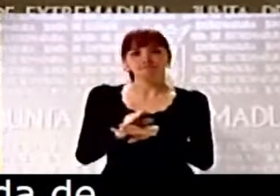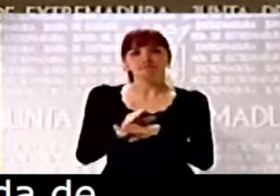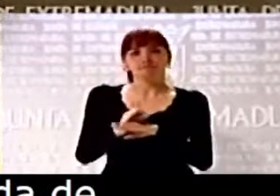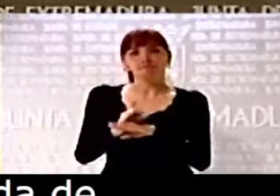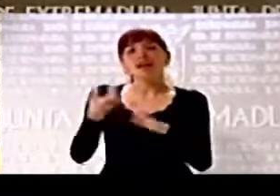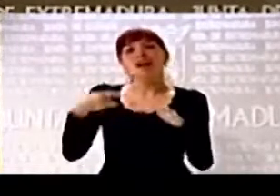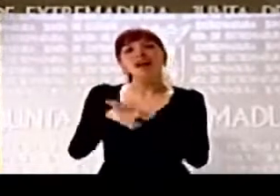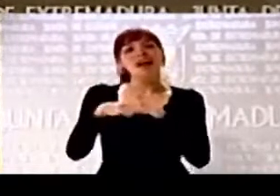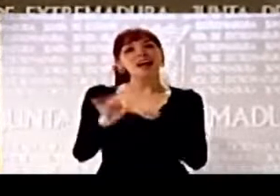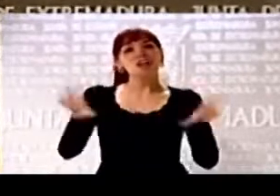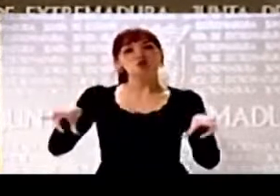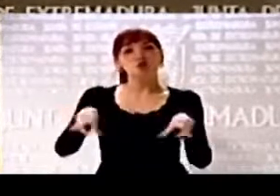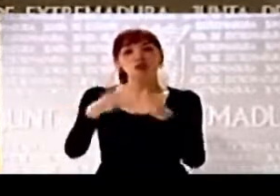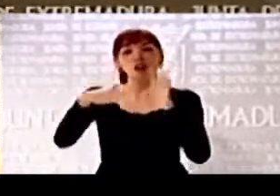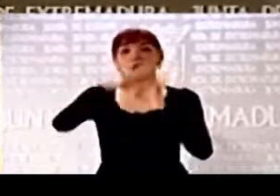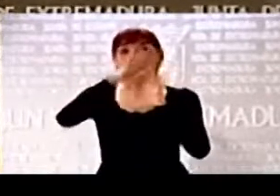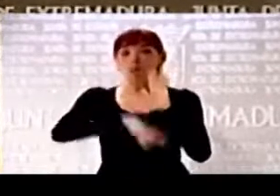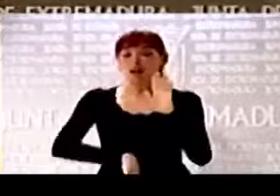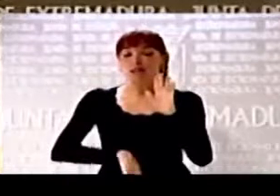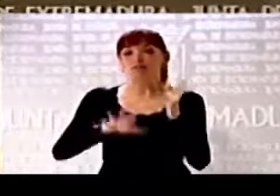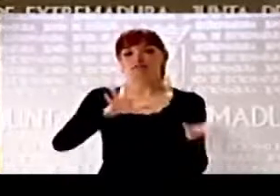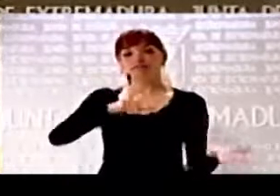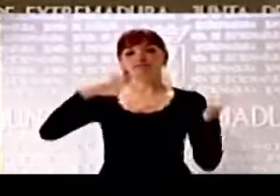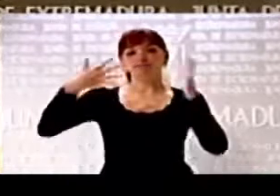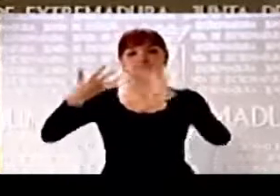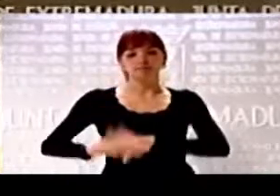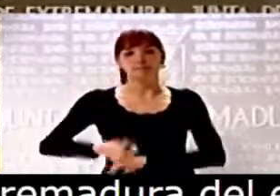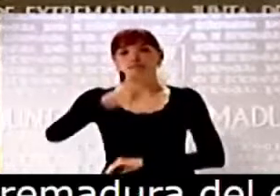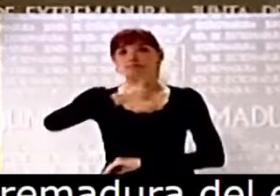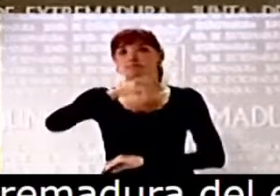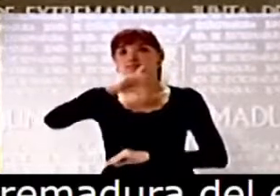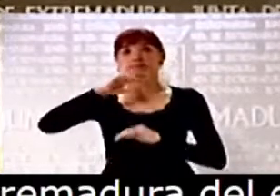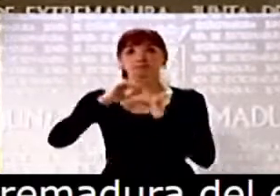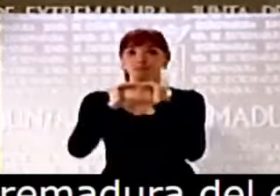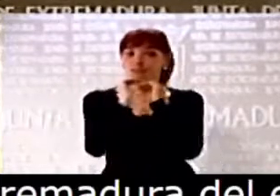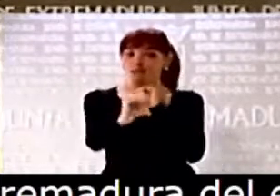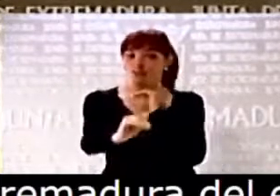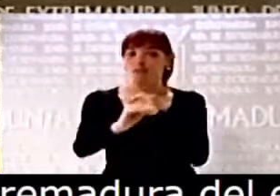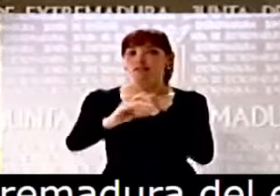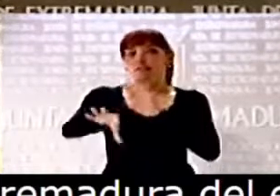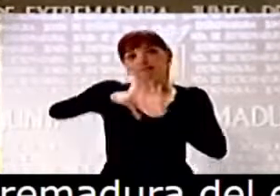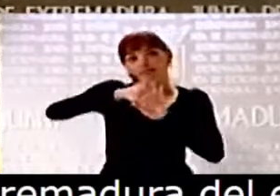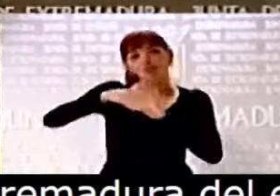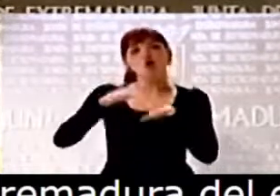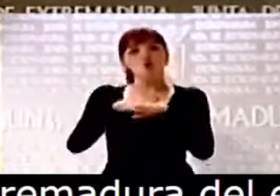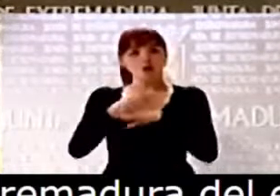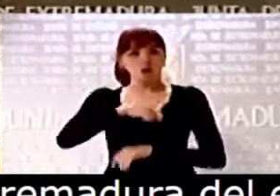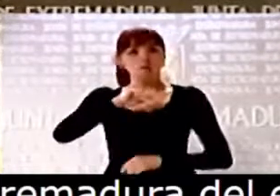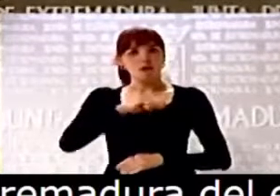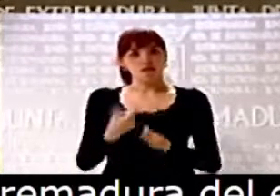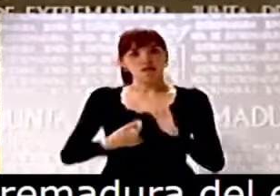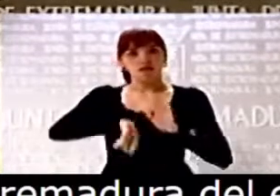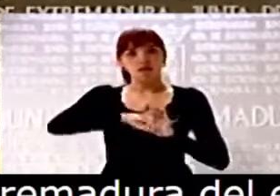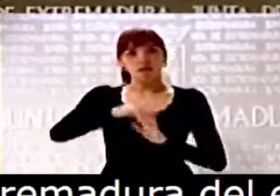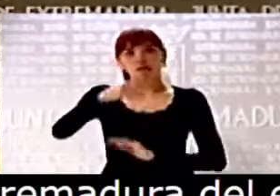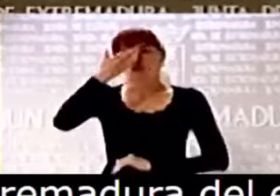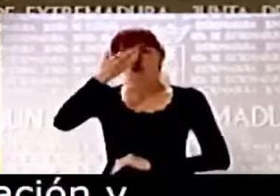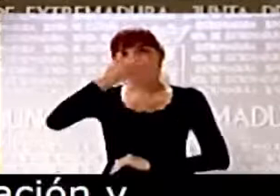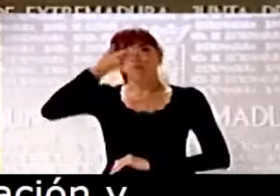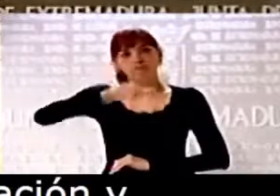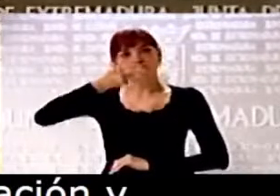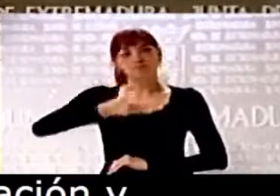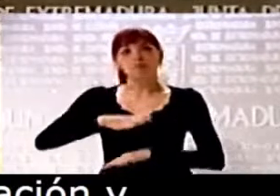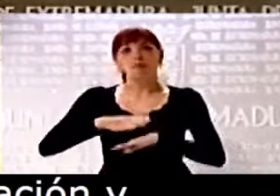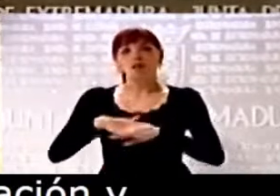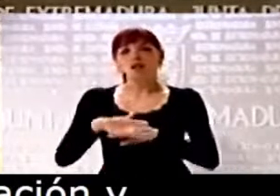social del Plan de Recuperación, Transformación y Resiliencia del Gobierno de España. Y es fundamental ese eje social en